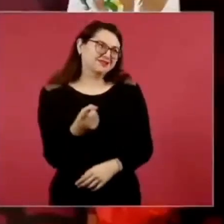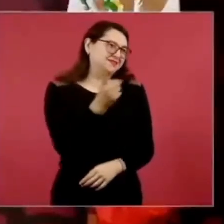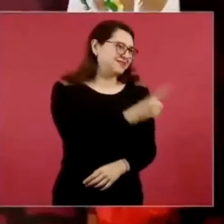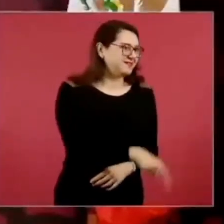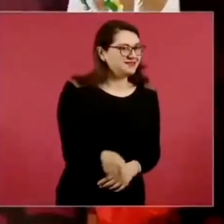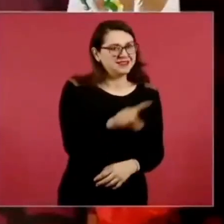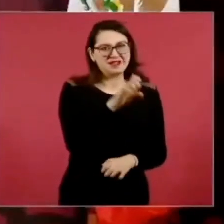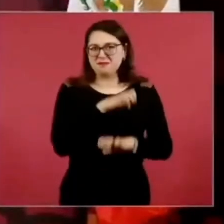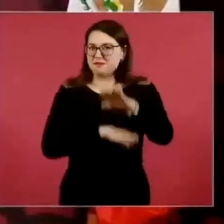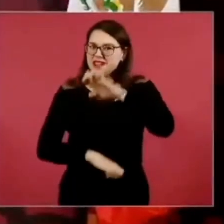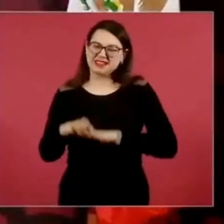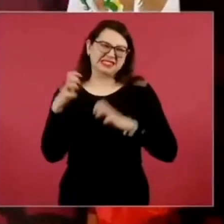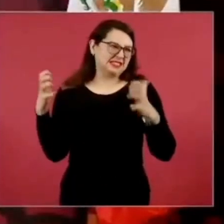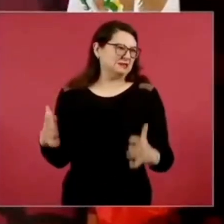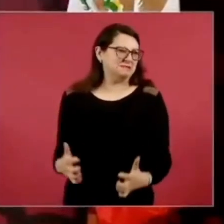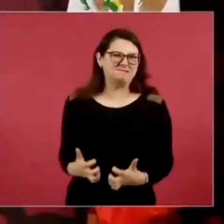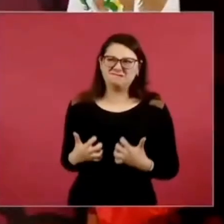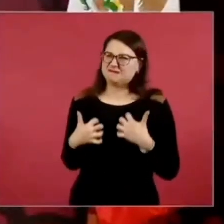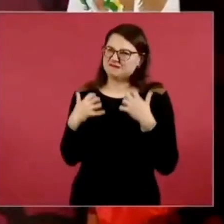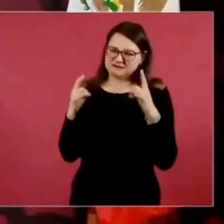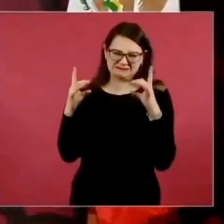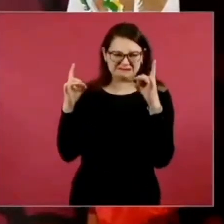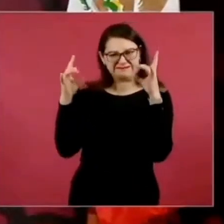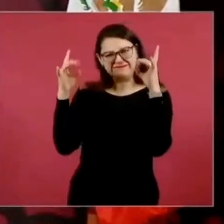Monterrey, muy fuerte.